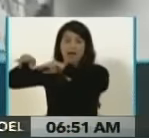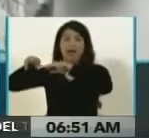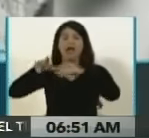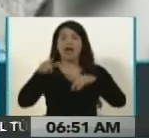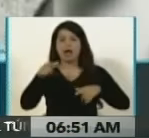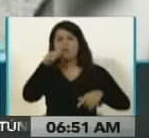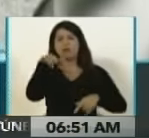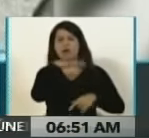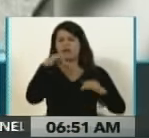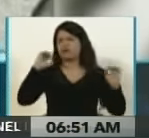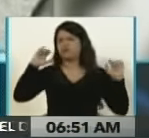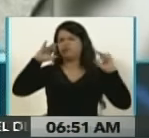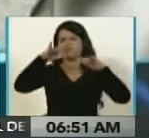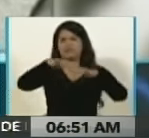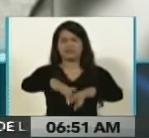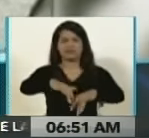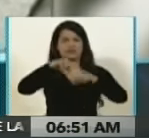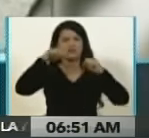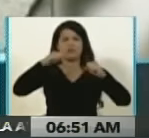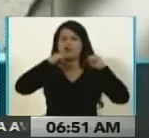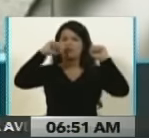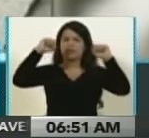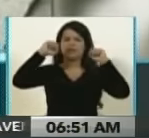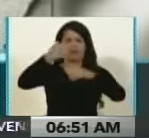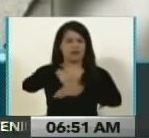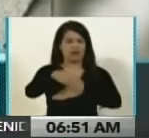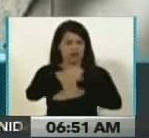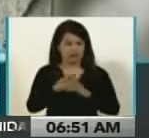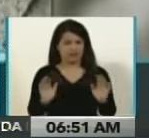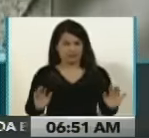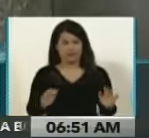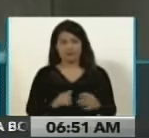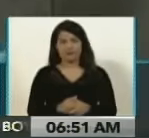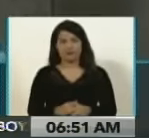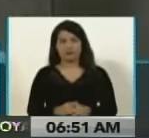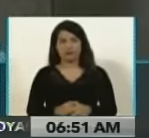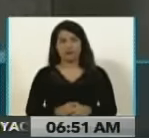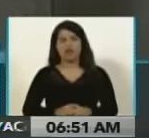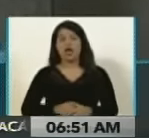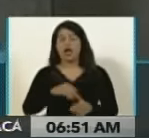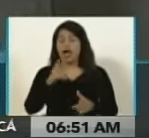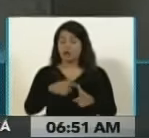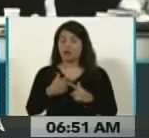pueblo tome la calle. Y esto se va a manifestar de muchas maneras. Por ejemplo,